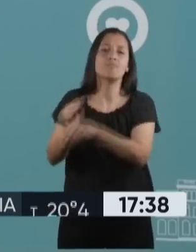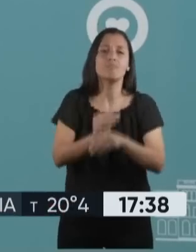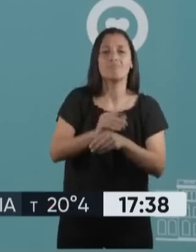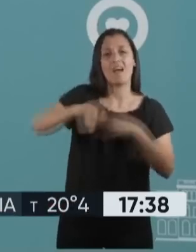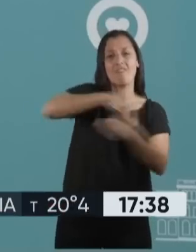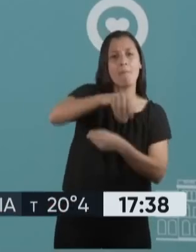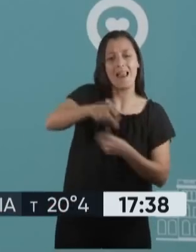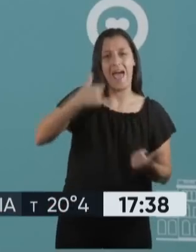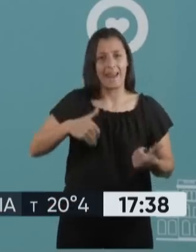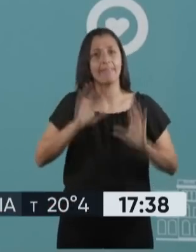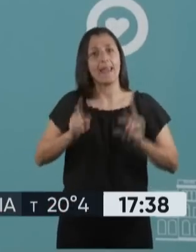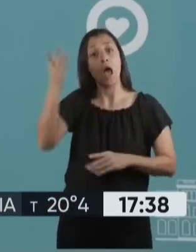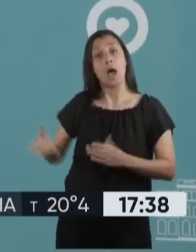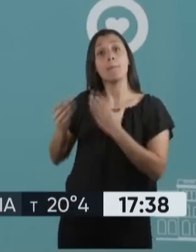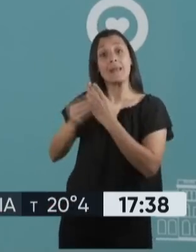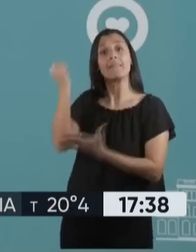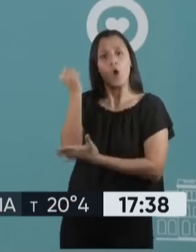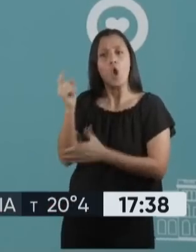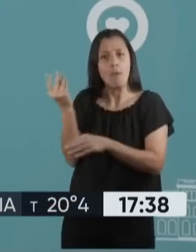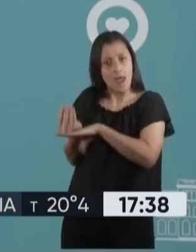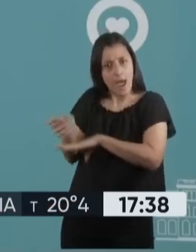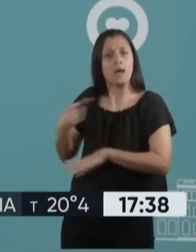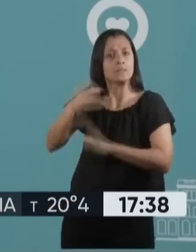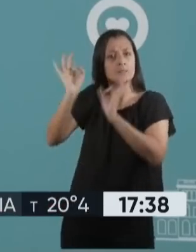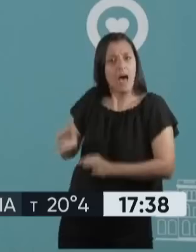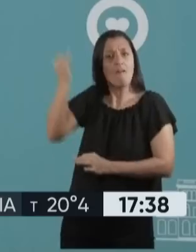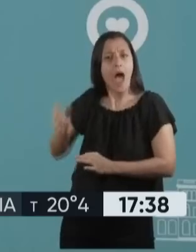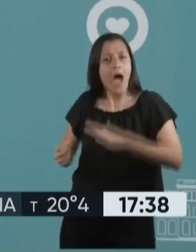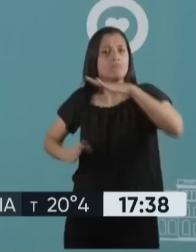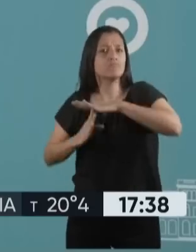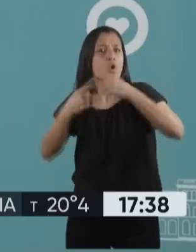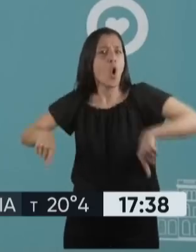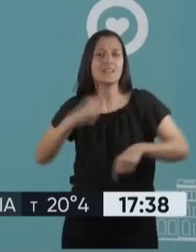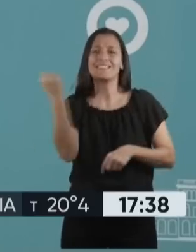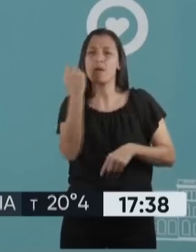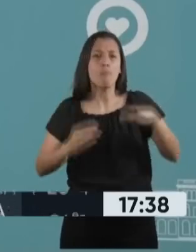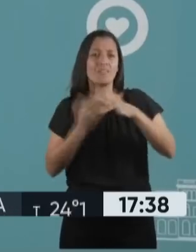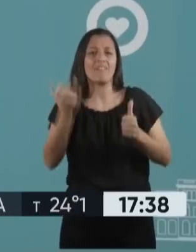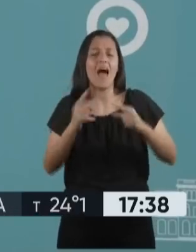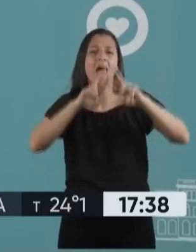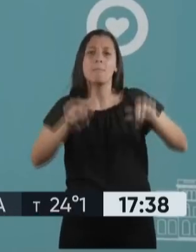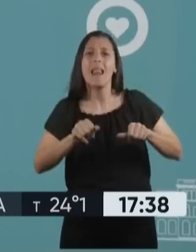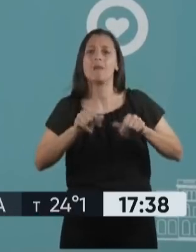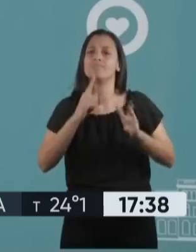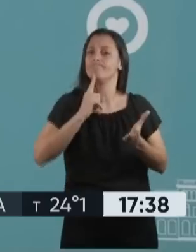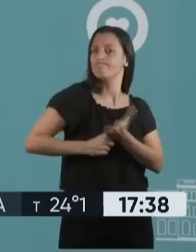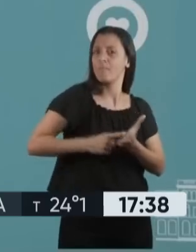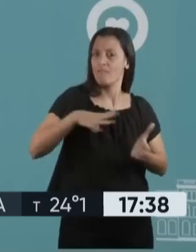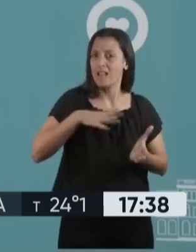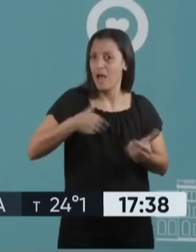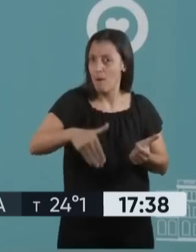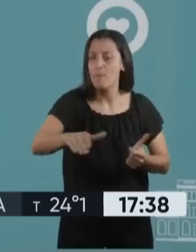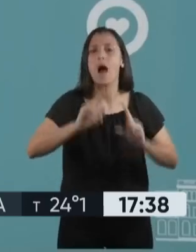ahora como siempre este Gobierno lo toma como prioridad y sabe que hay una batería de medidas que hay que tomar y que esto es simultáneo y que